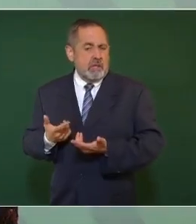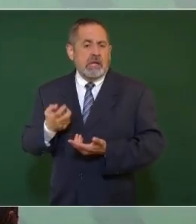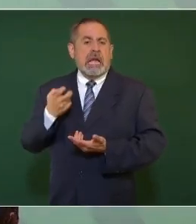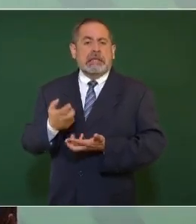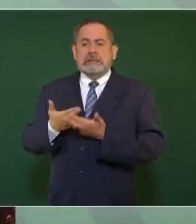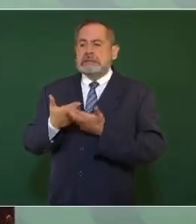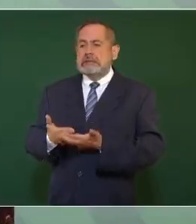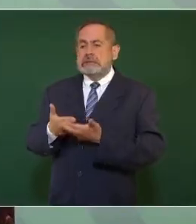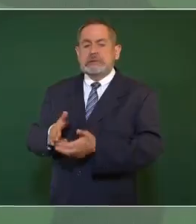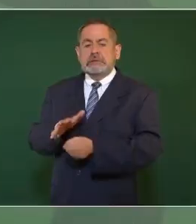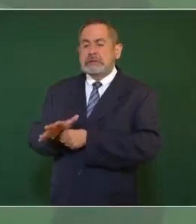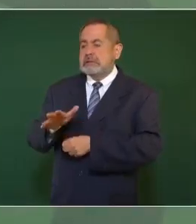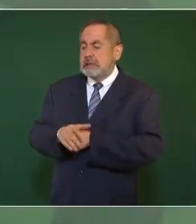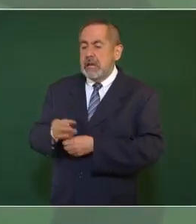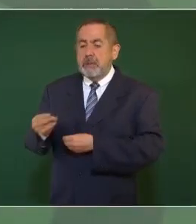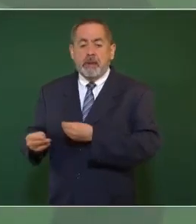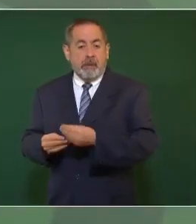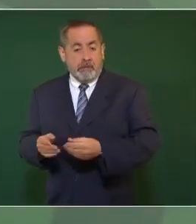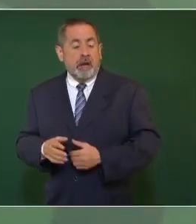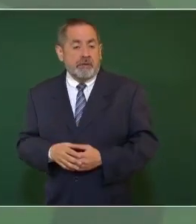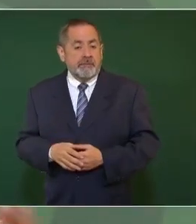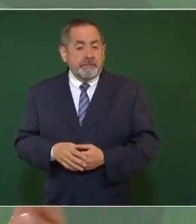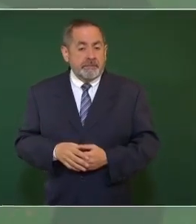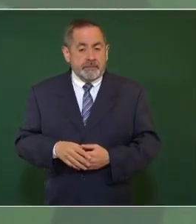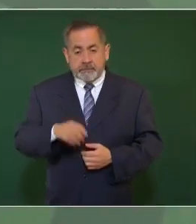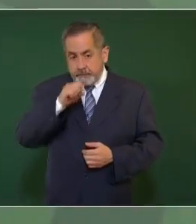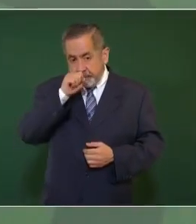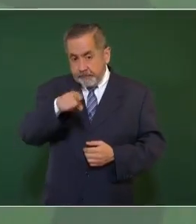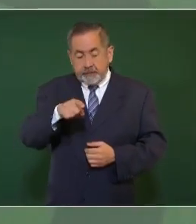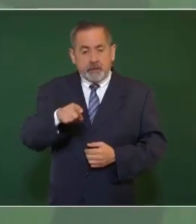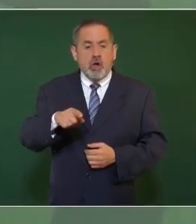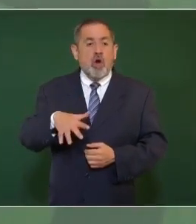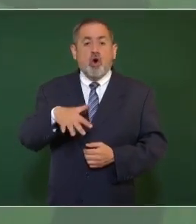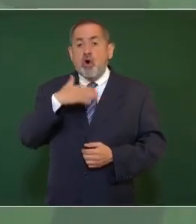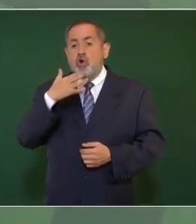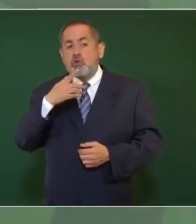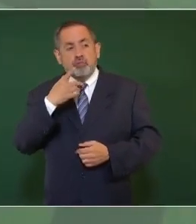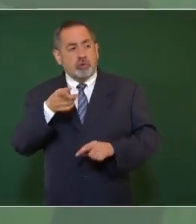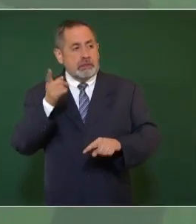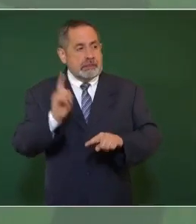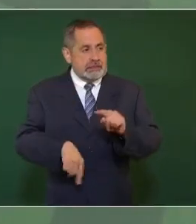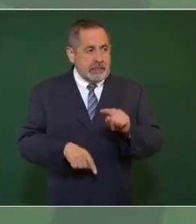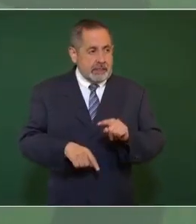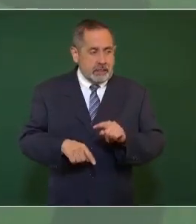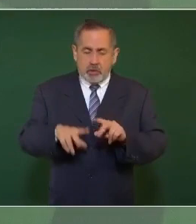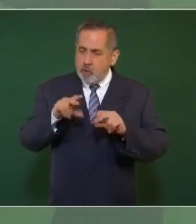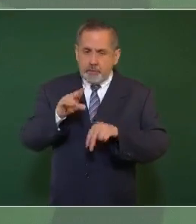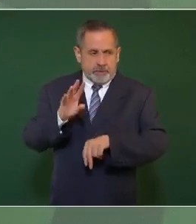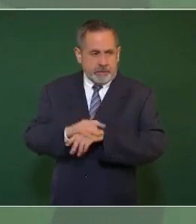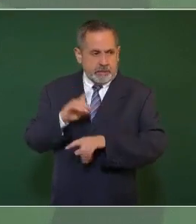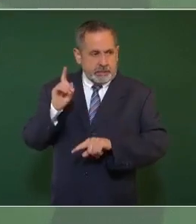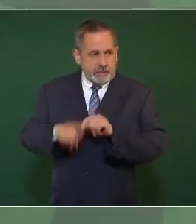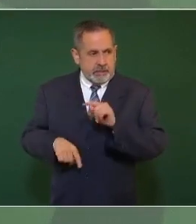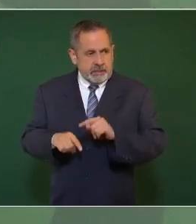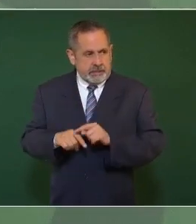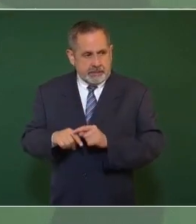dado recursos ha sido el combate a la corrupción. O sea,